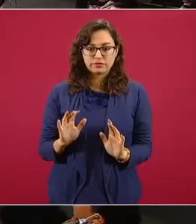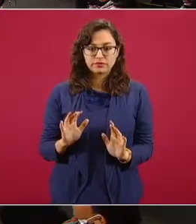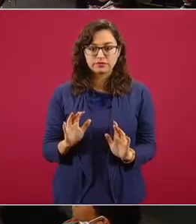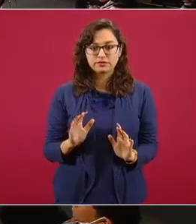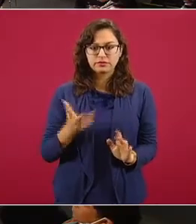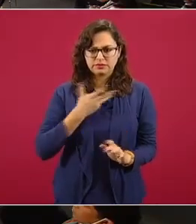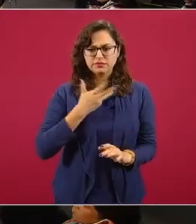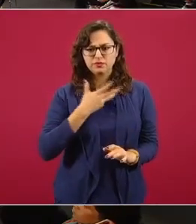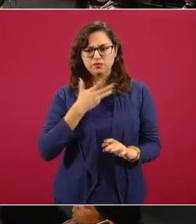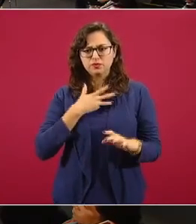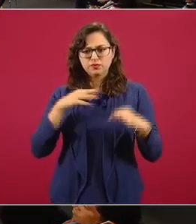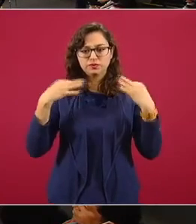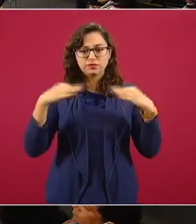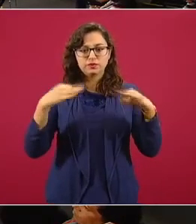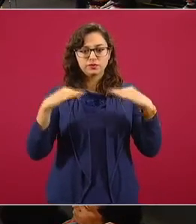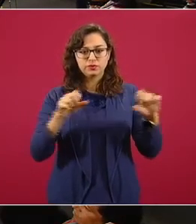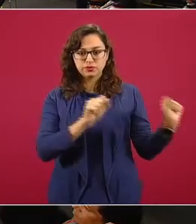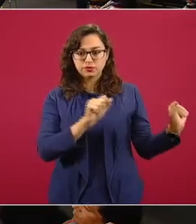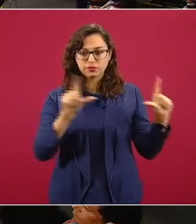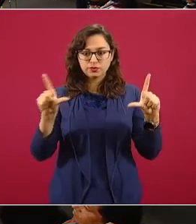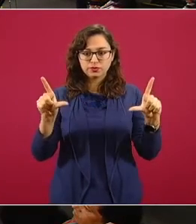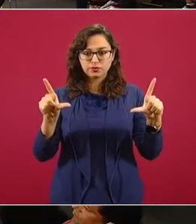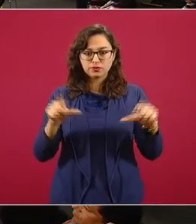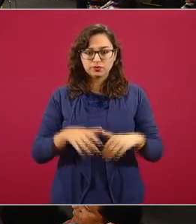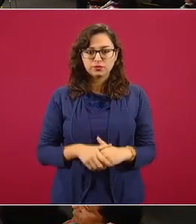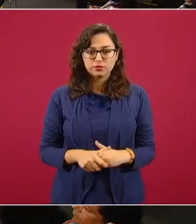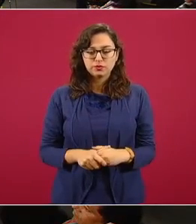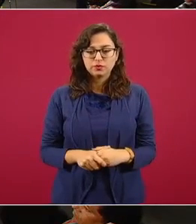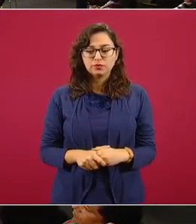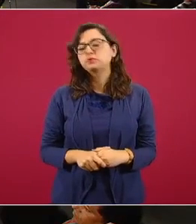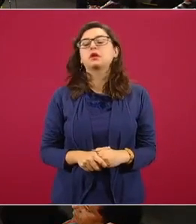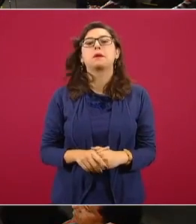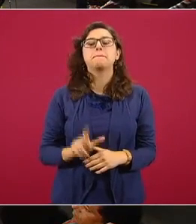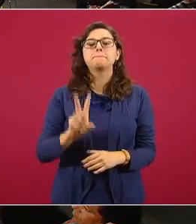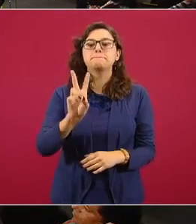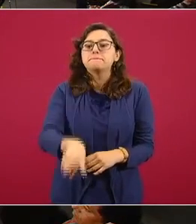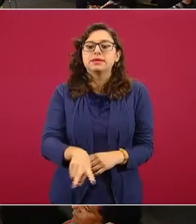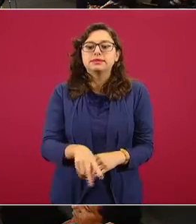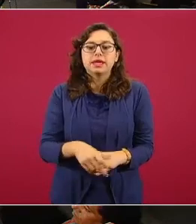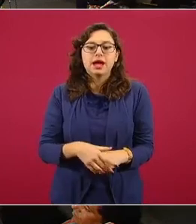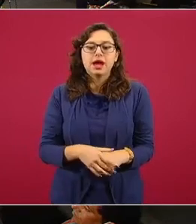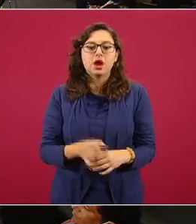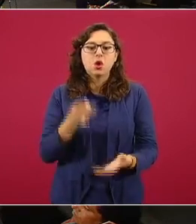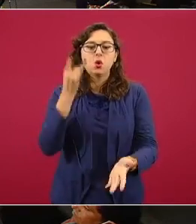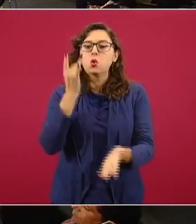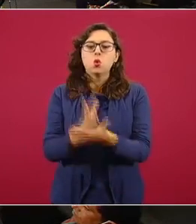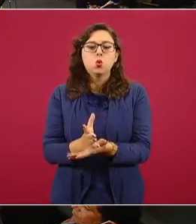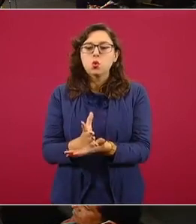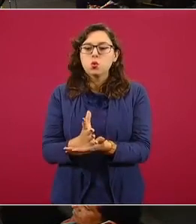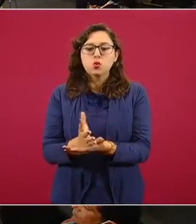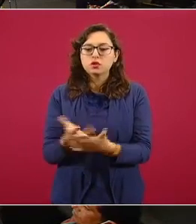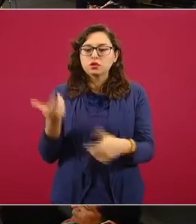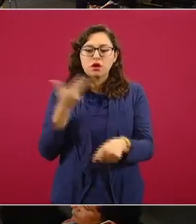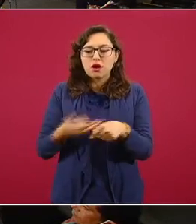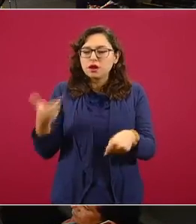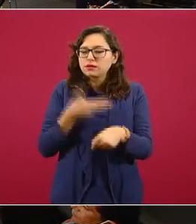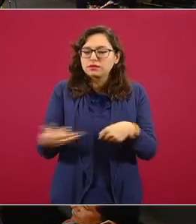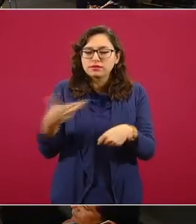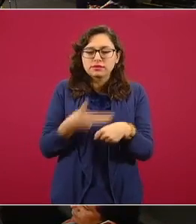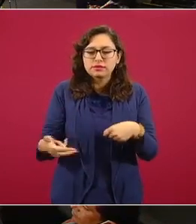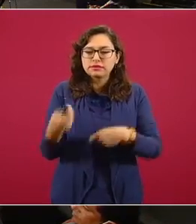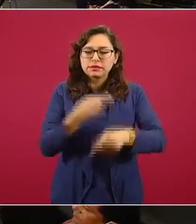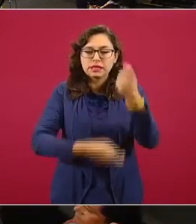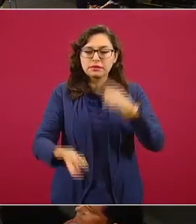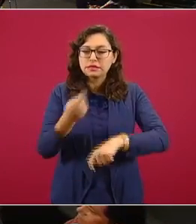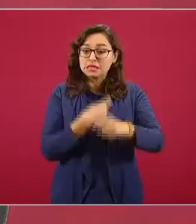no lo tenemos, el decreto, pero es realmente para los de